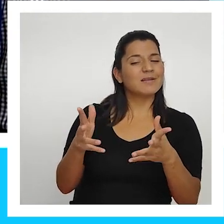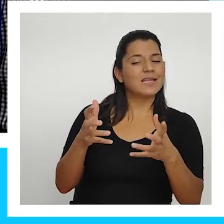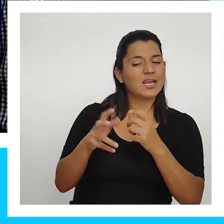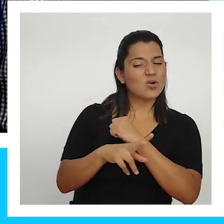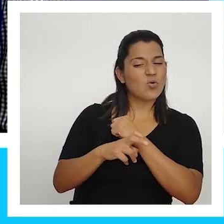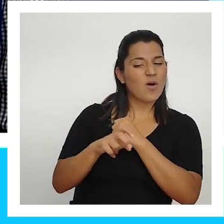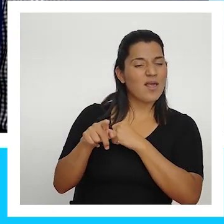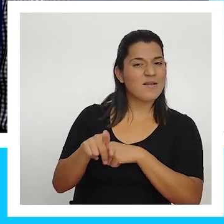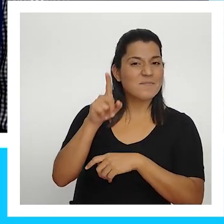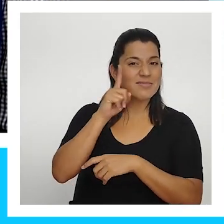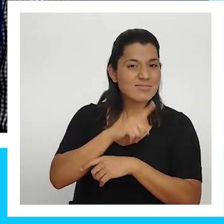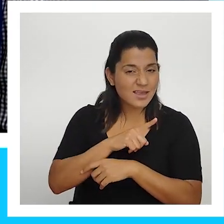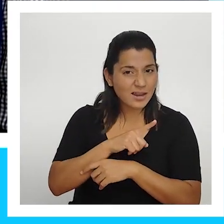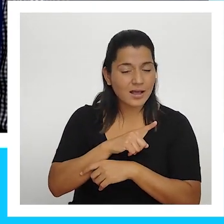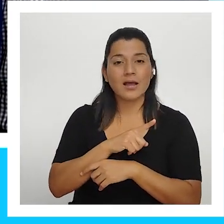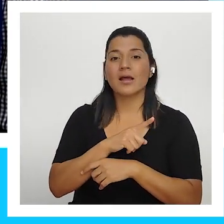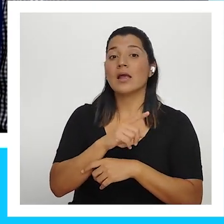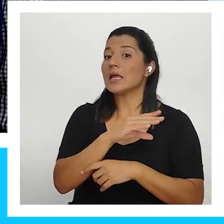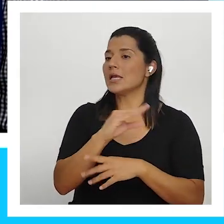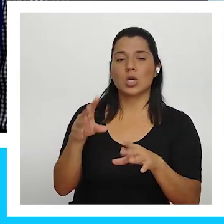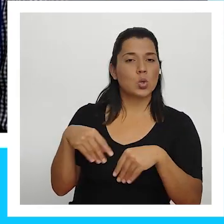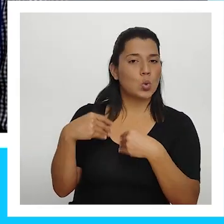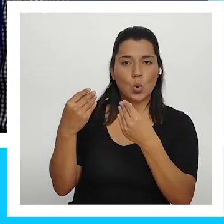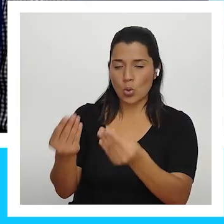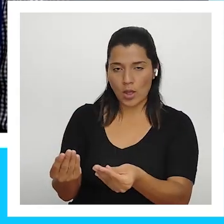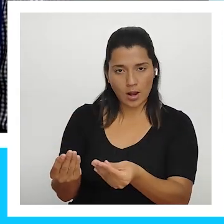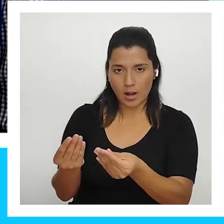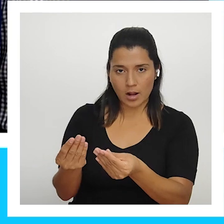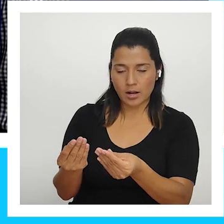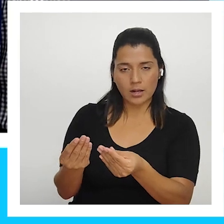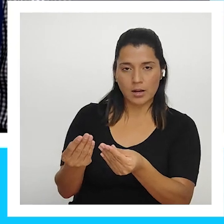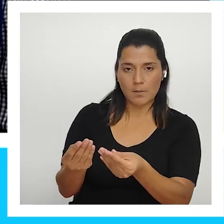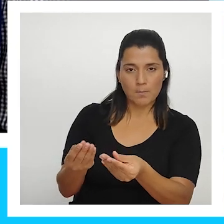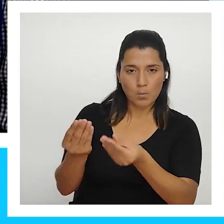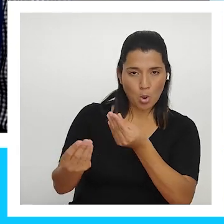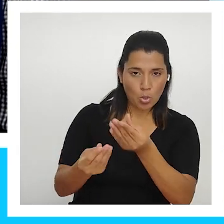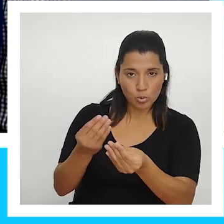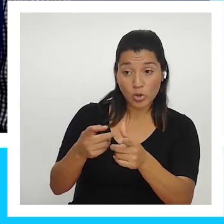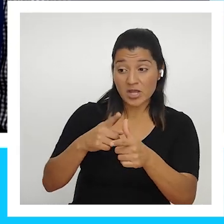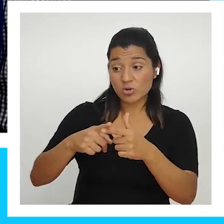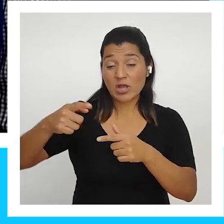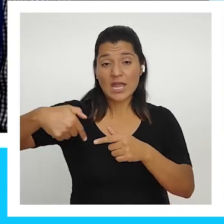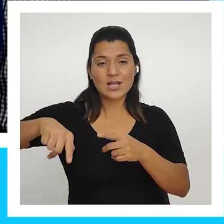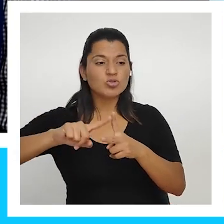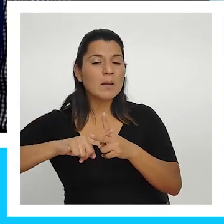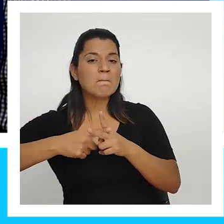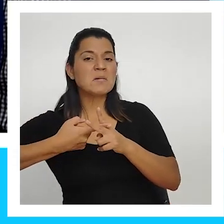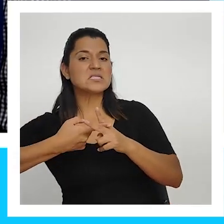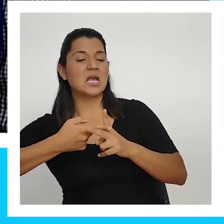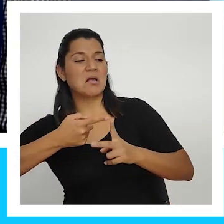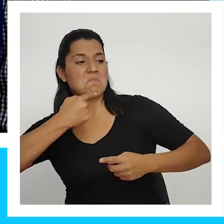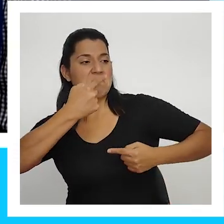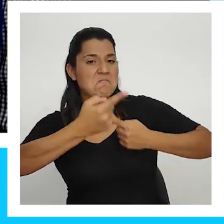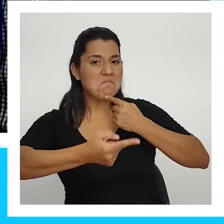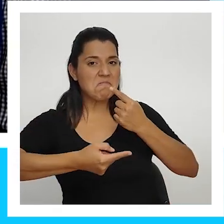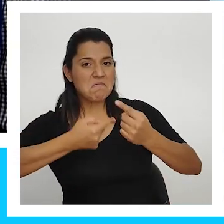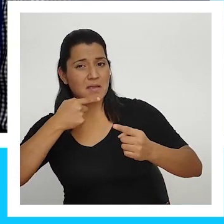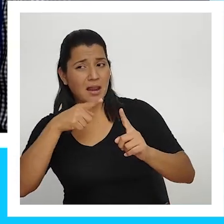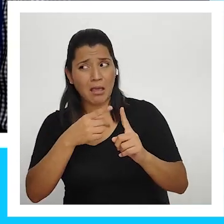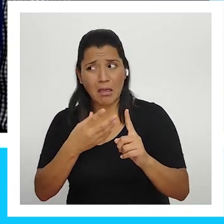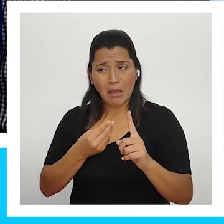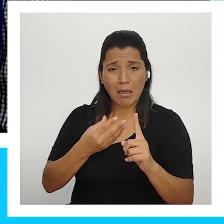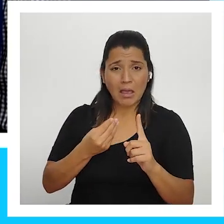accidental, de hecho, al hecho de que hubiesen sido víctimas de una estafa o de una estafa informática, porque las personas publican para la venta por medios ilícitos